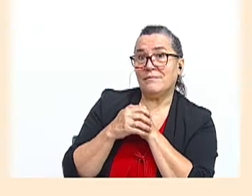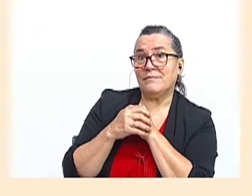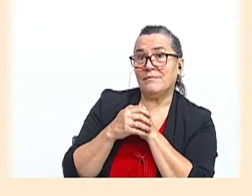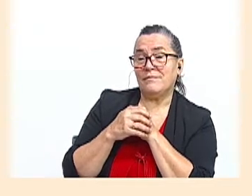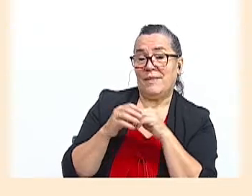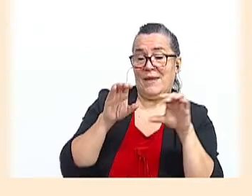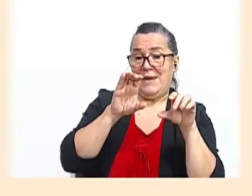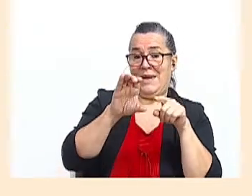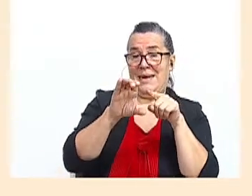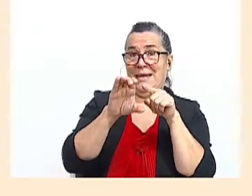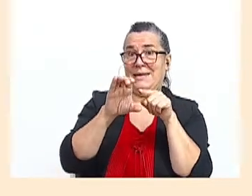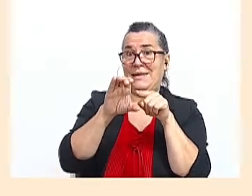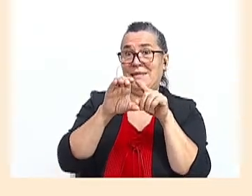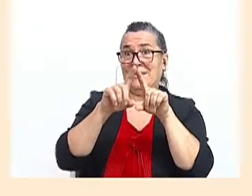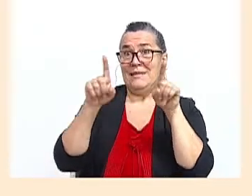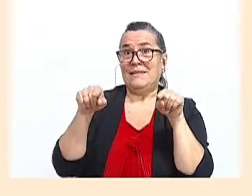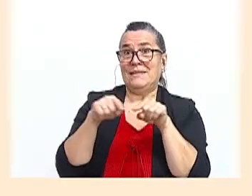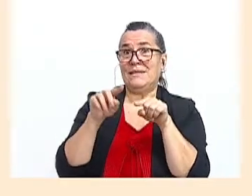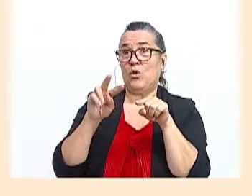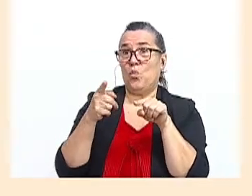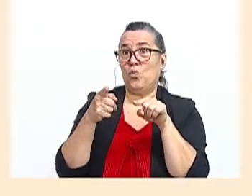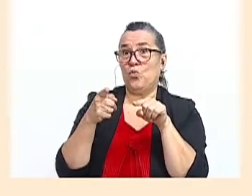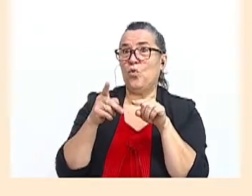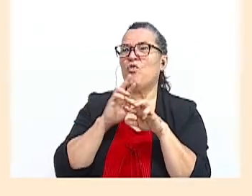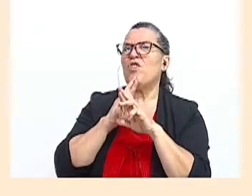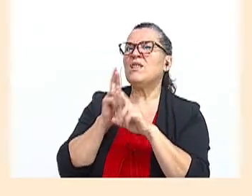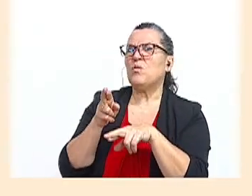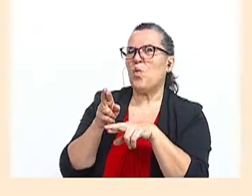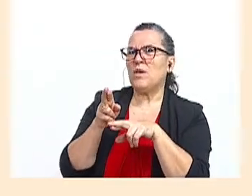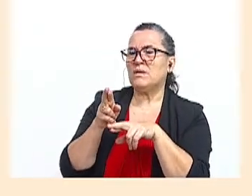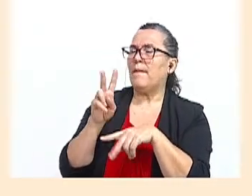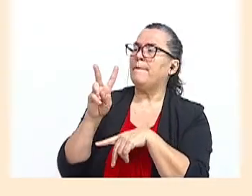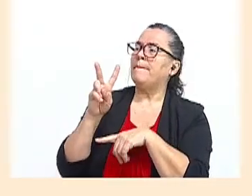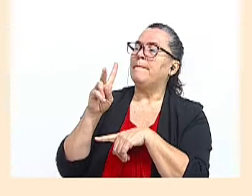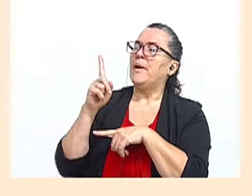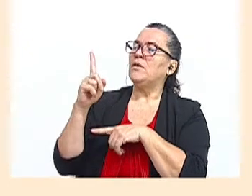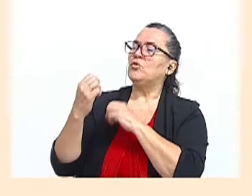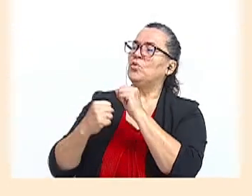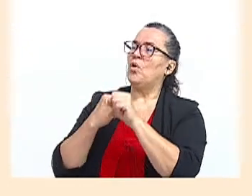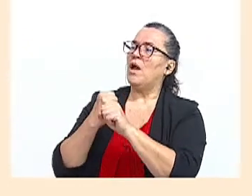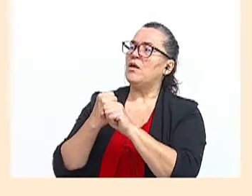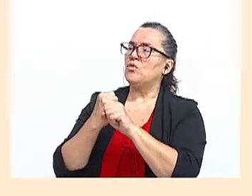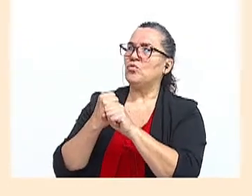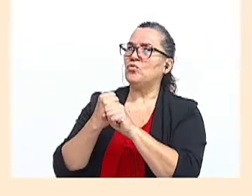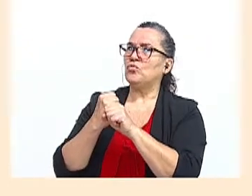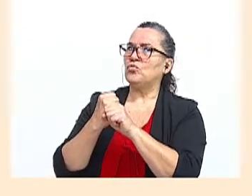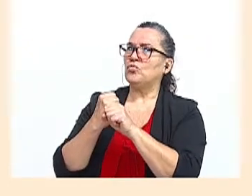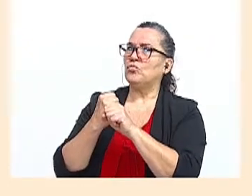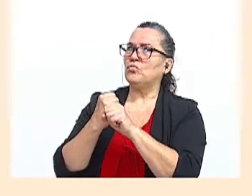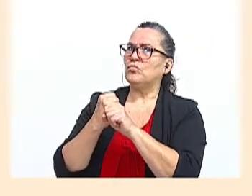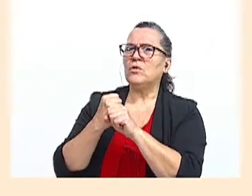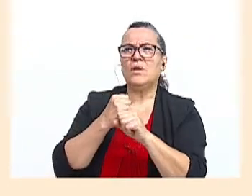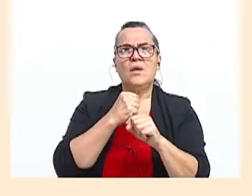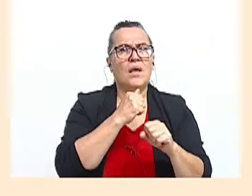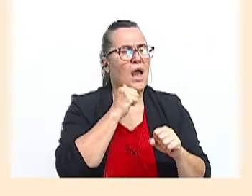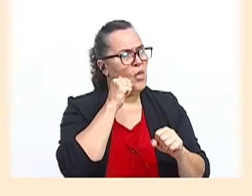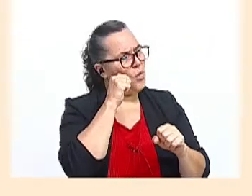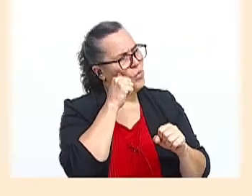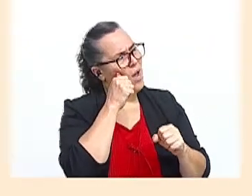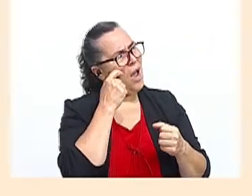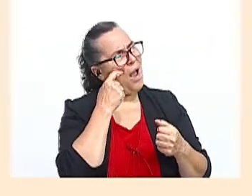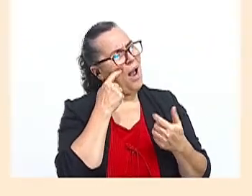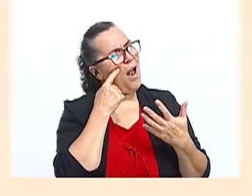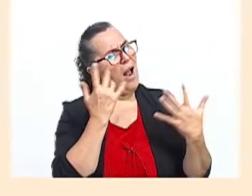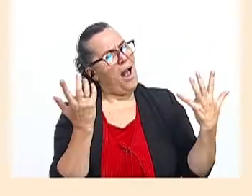En el segundo recuadro veremos la respuesta, 21 años, y el adulto responde, ¡qué casualidad! ¿A